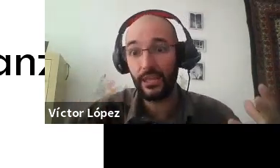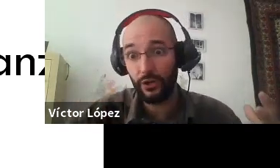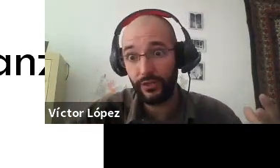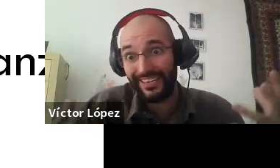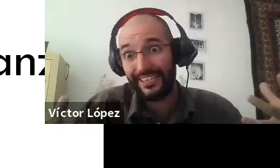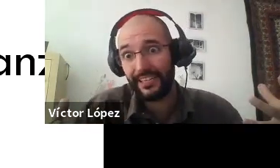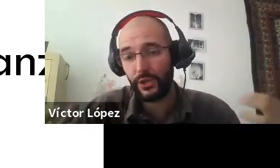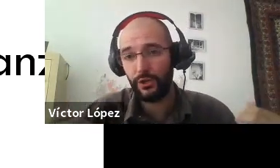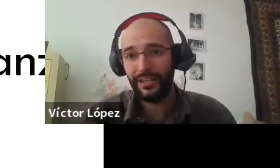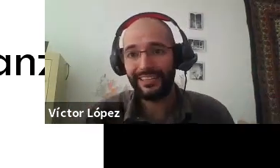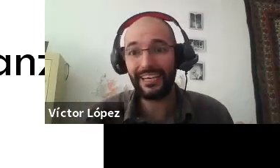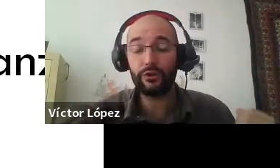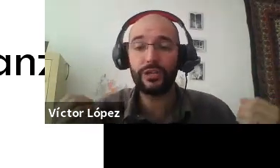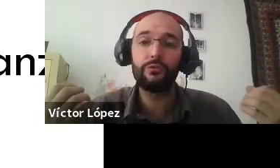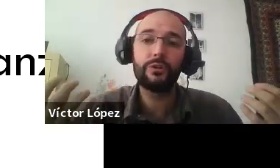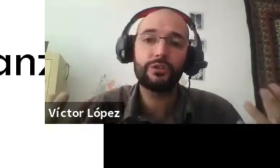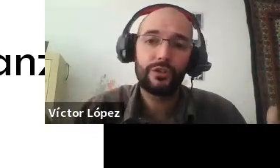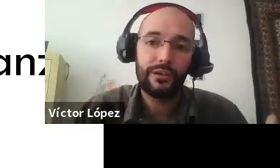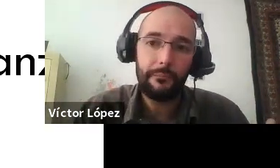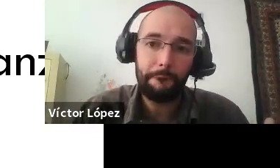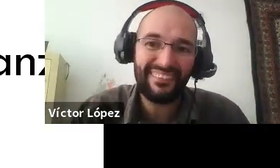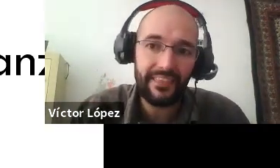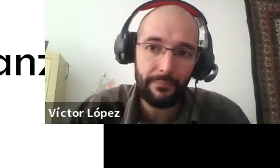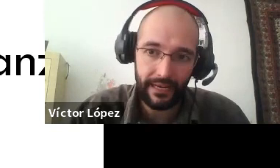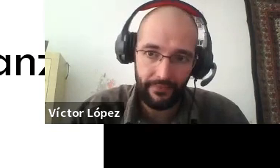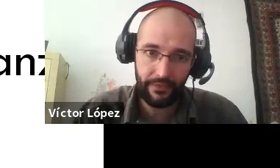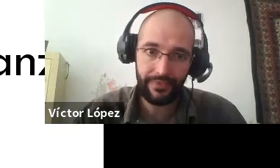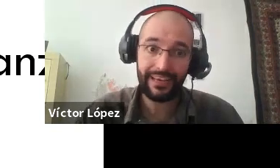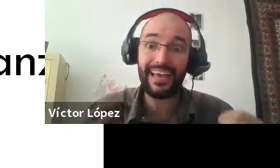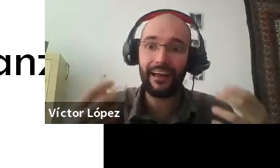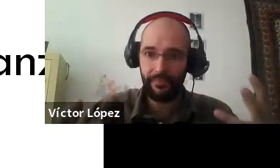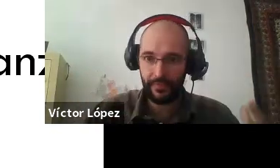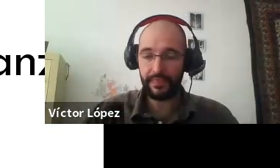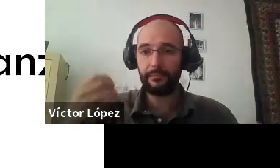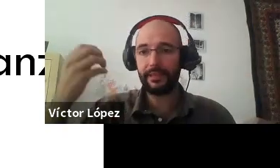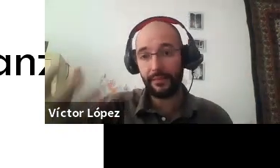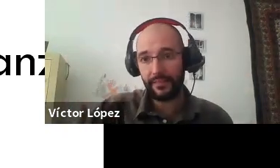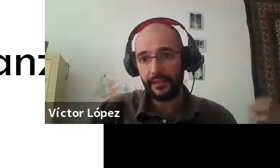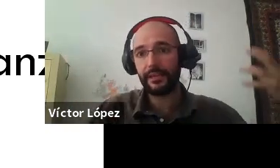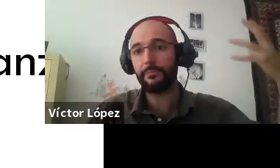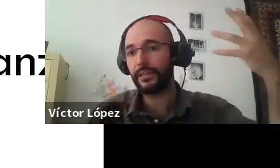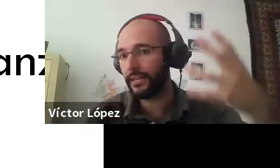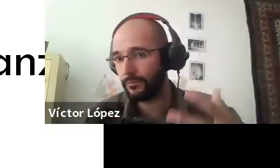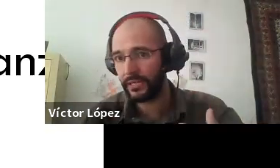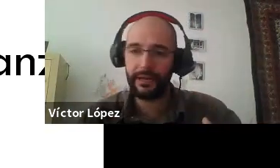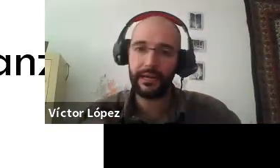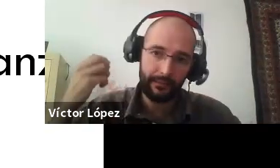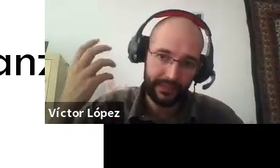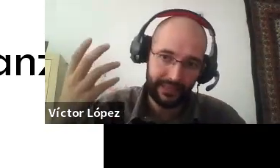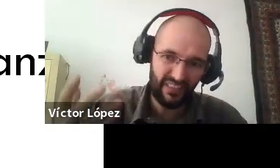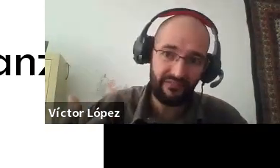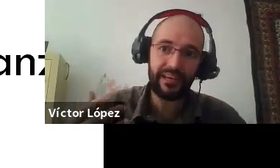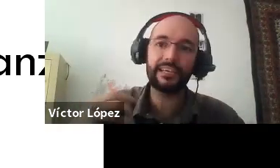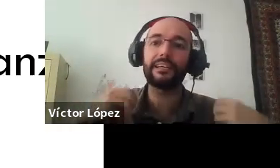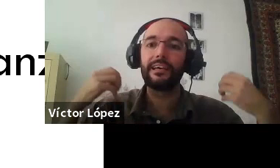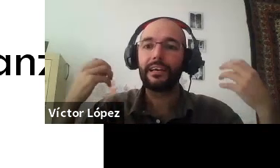la indagación, en el sentido de que los alumnos participen en la ciencia, que hagan ciencia, que aprendan a medir, que aprendan a observar, que